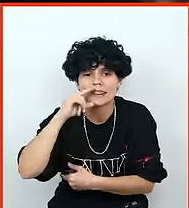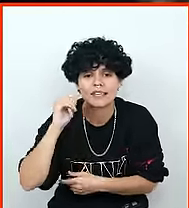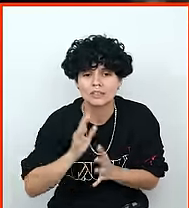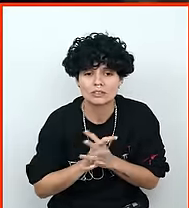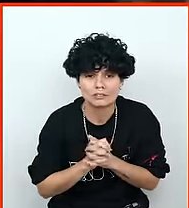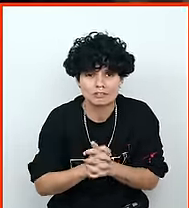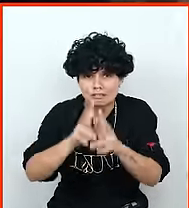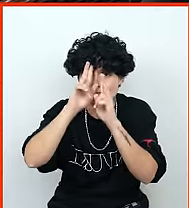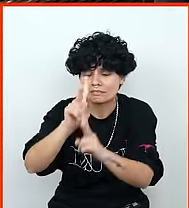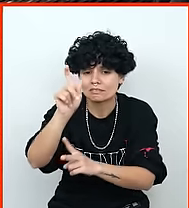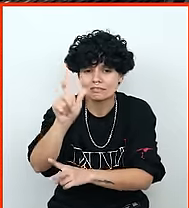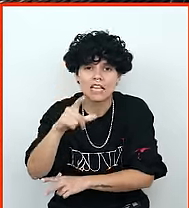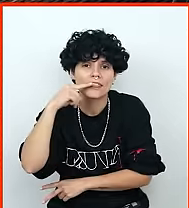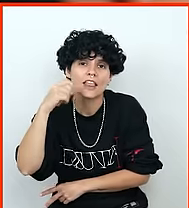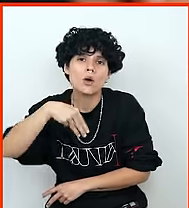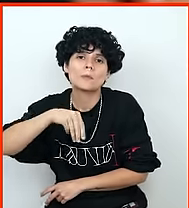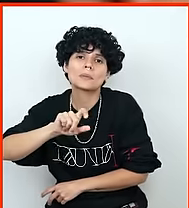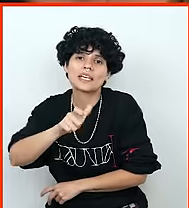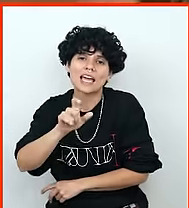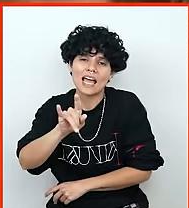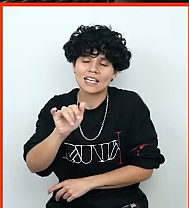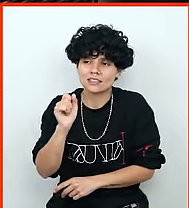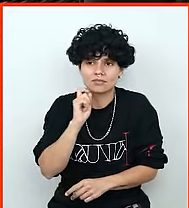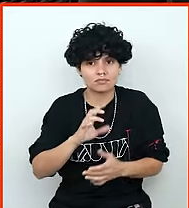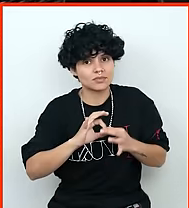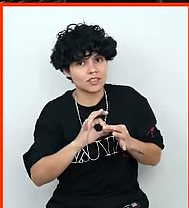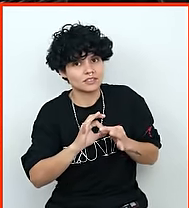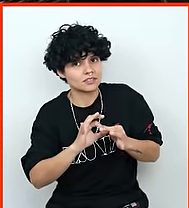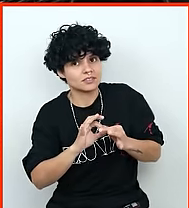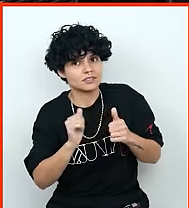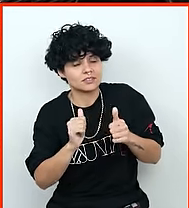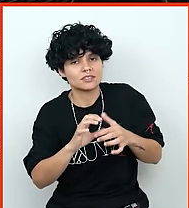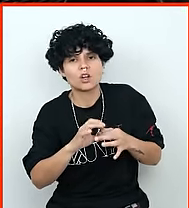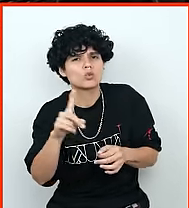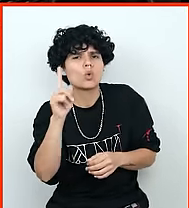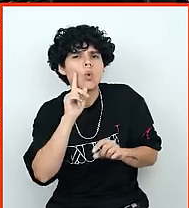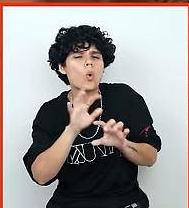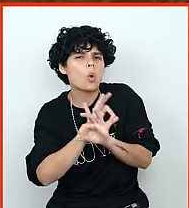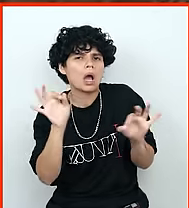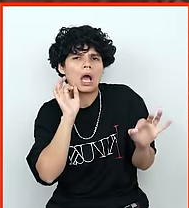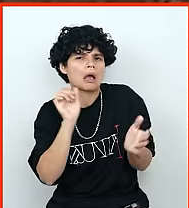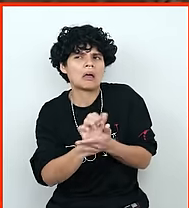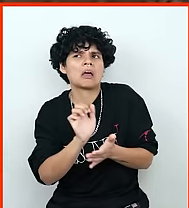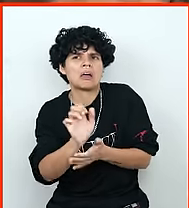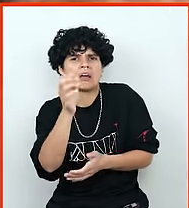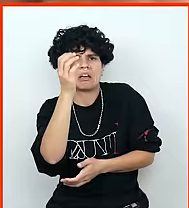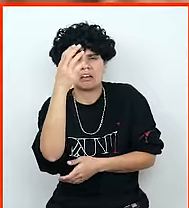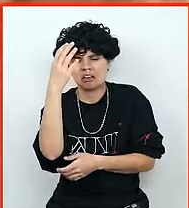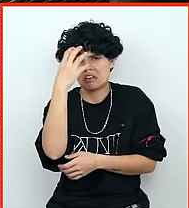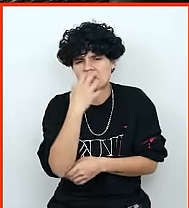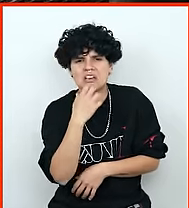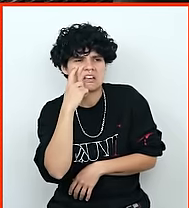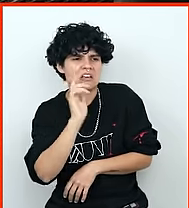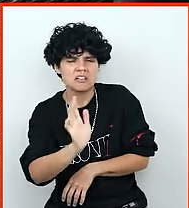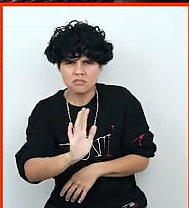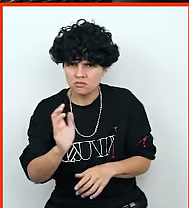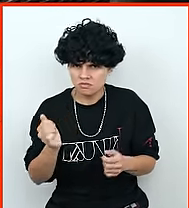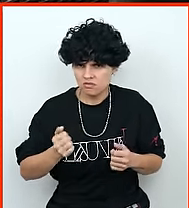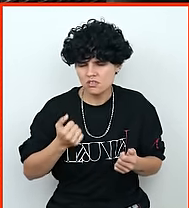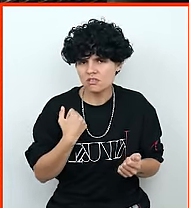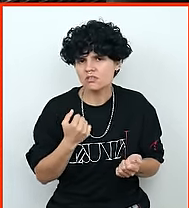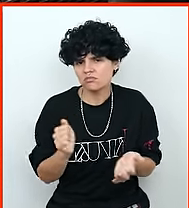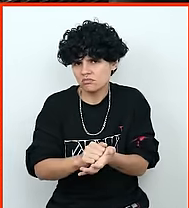pero hagámosle un homenaje. ¿Cómo se llama? Tío Miguel. Tío Miguel. Pero nunca fue mañoso, parece, porque... No, no. Aportó el